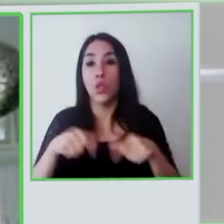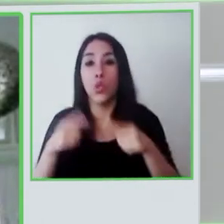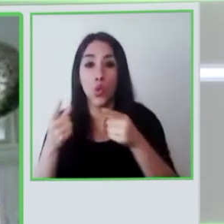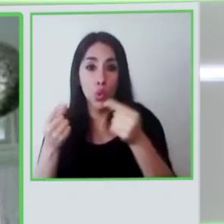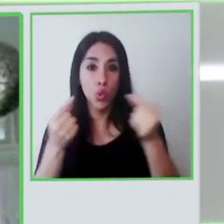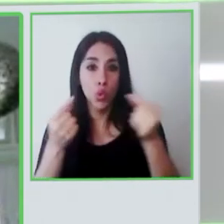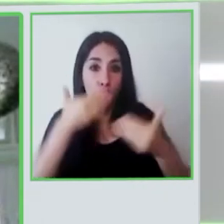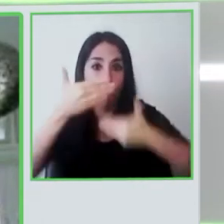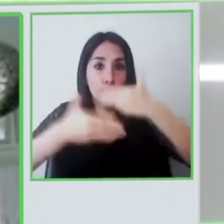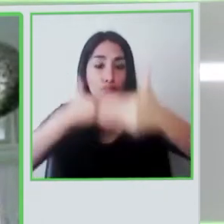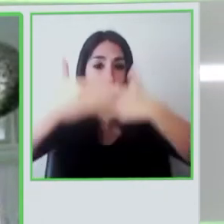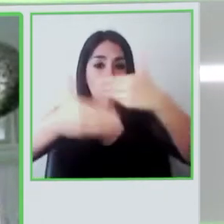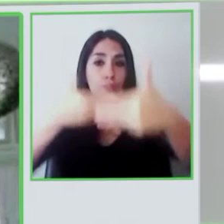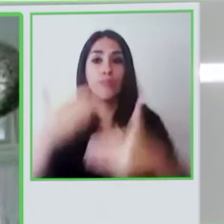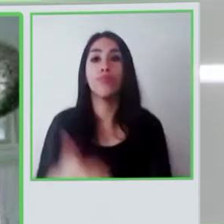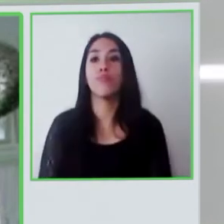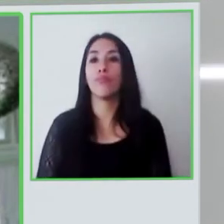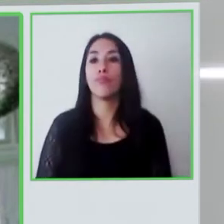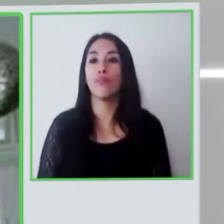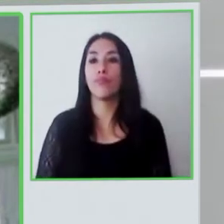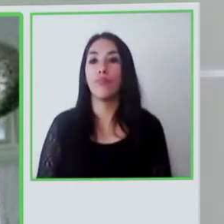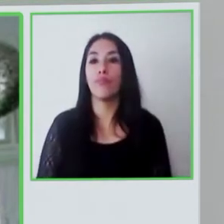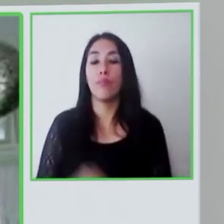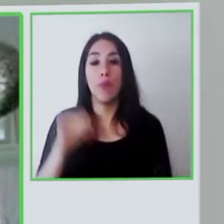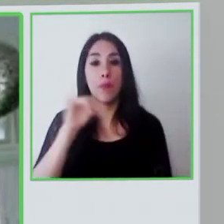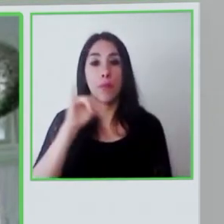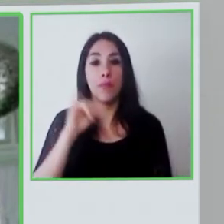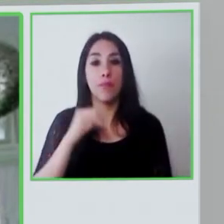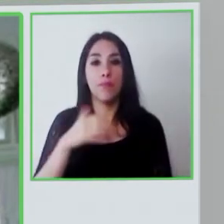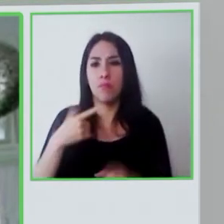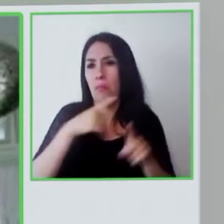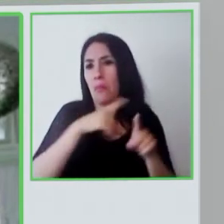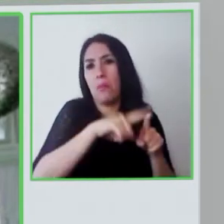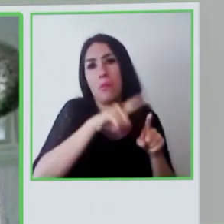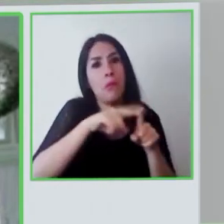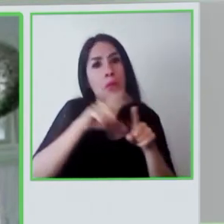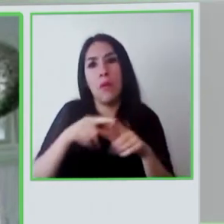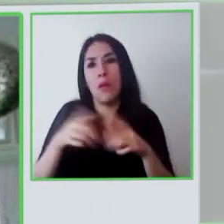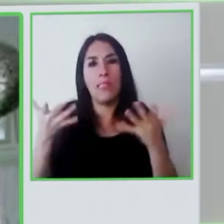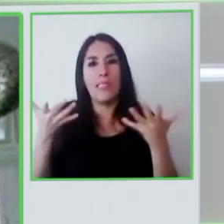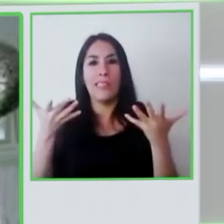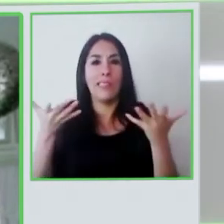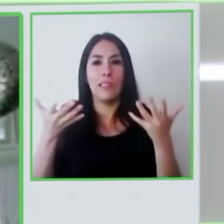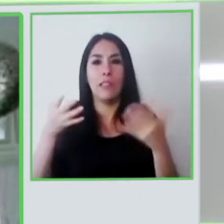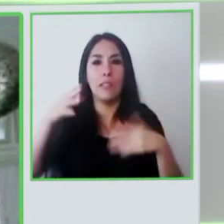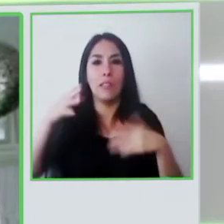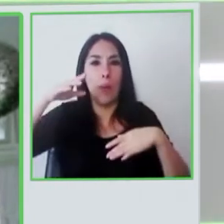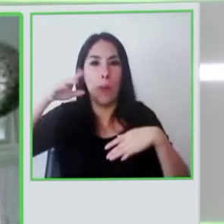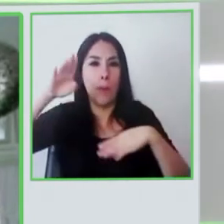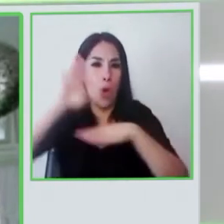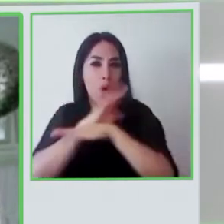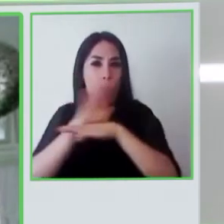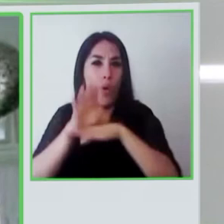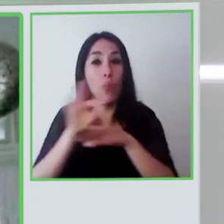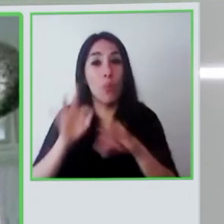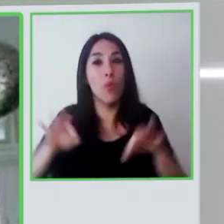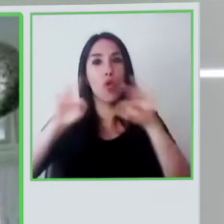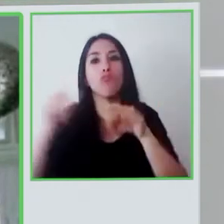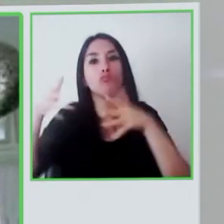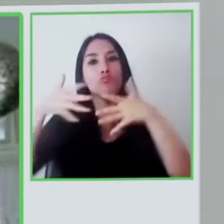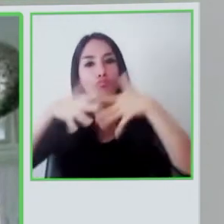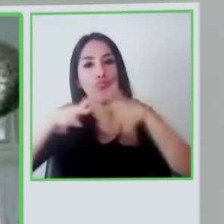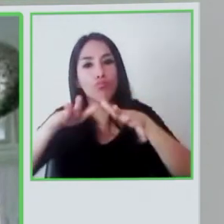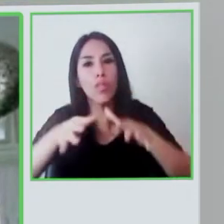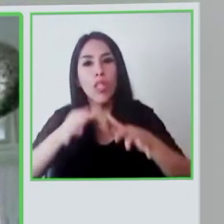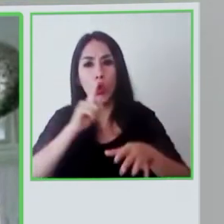que agruparnos en las diferentes actividades y tenemos que dar los mensajes correctos nosotros estamos creyendo en creciendo en